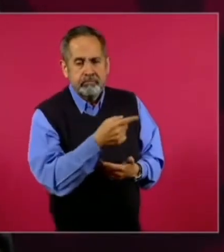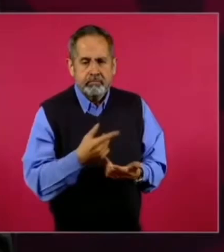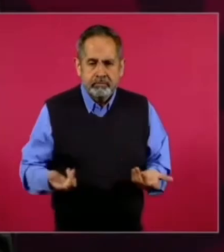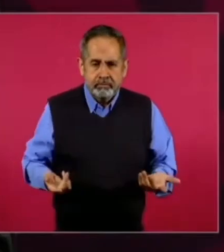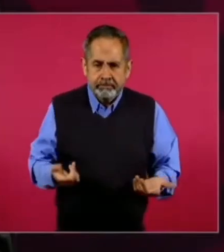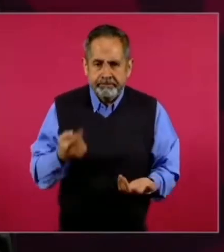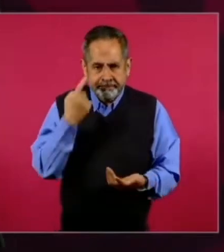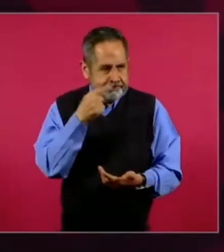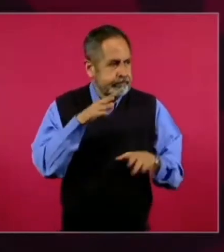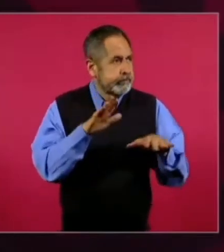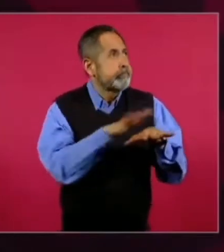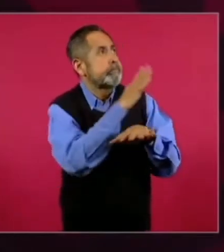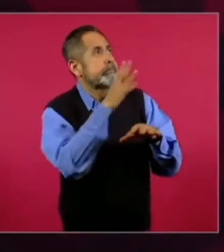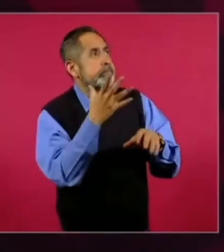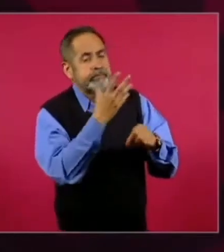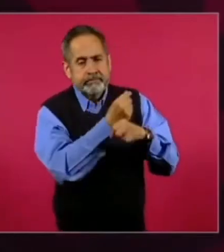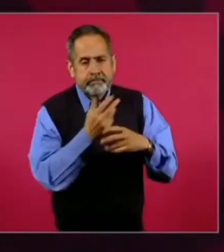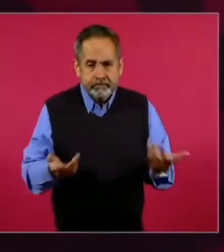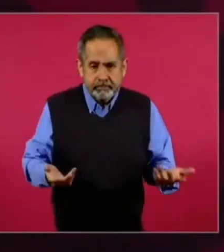Judicial?